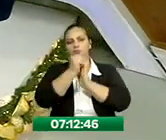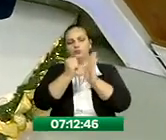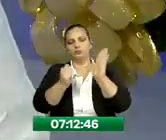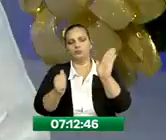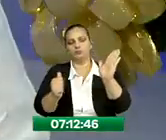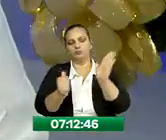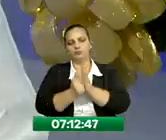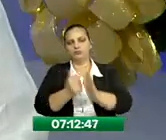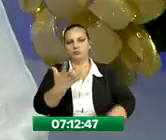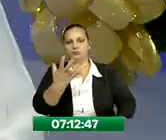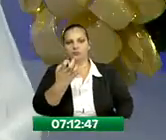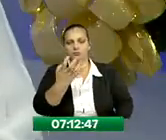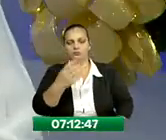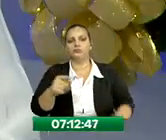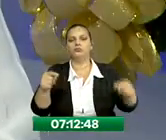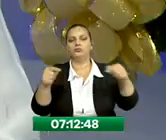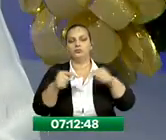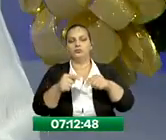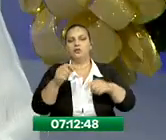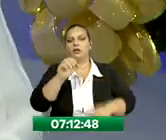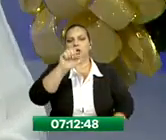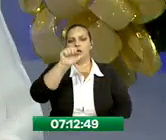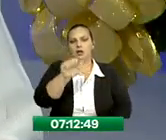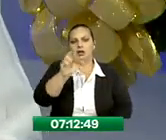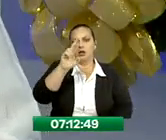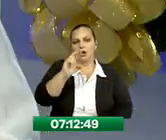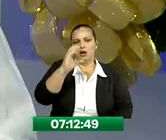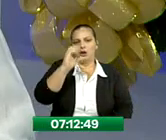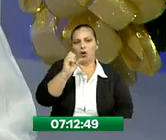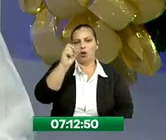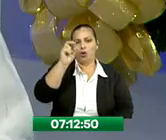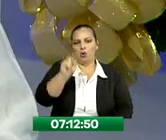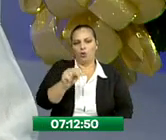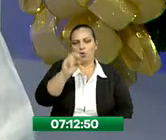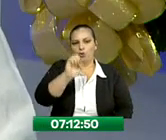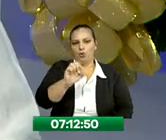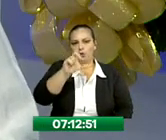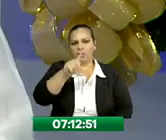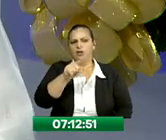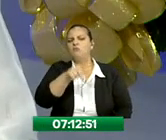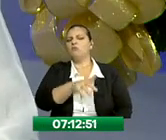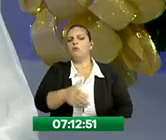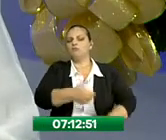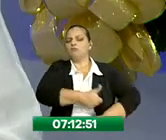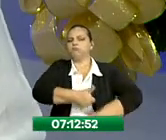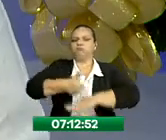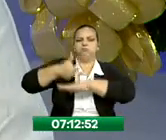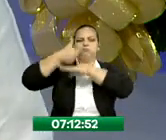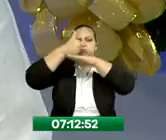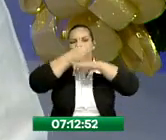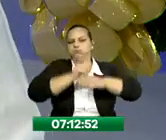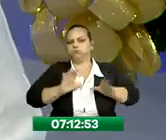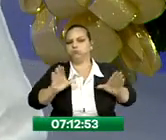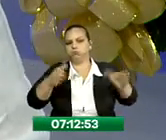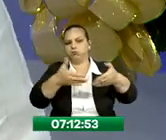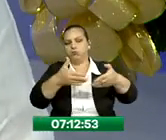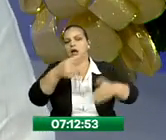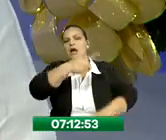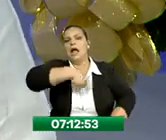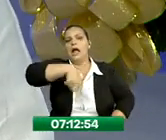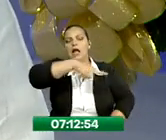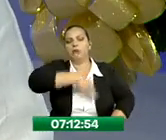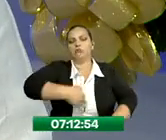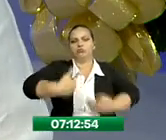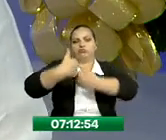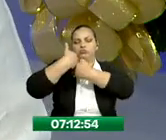que Arconel, la Agencia de Regulación y Control, entre otras, puede intervenir las empresas eléctricas. Fundamentado en ello y como presidente